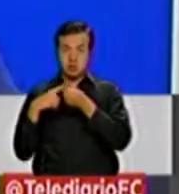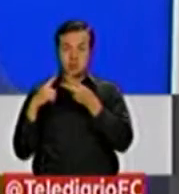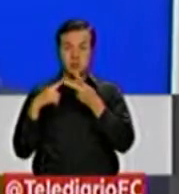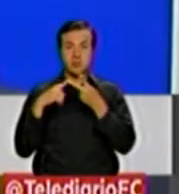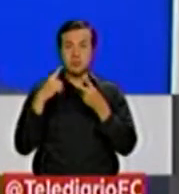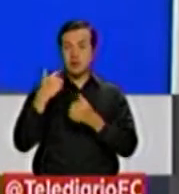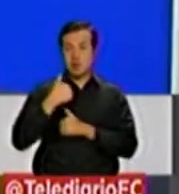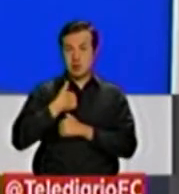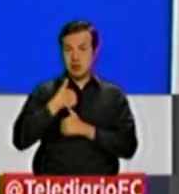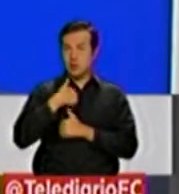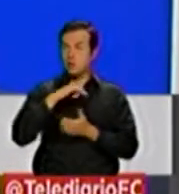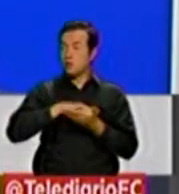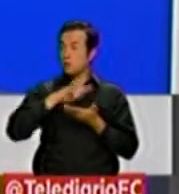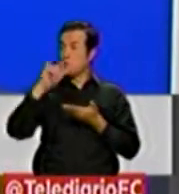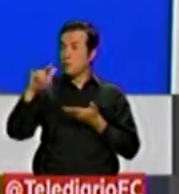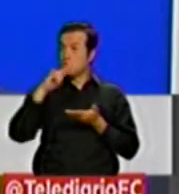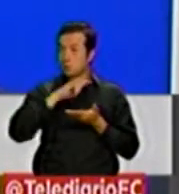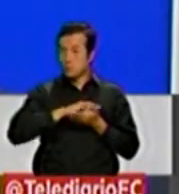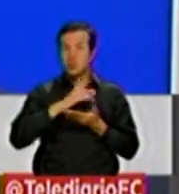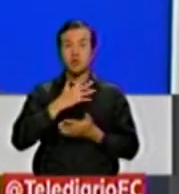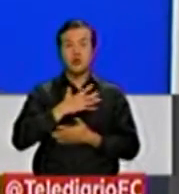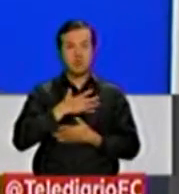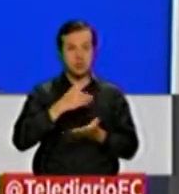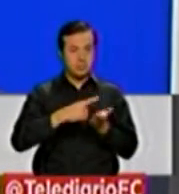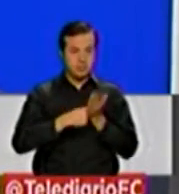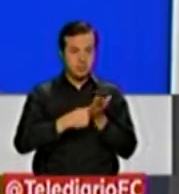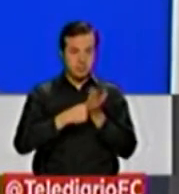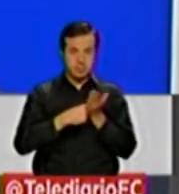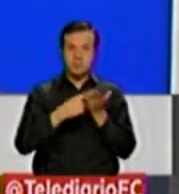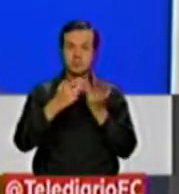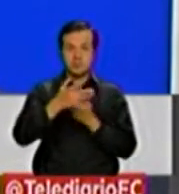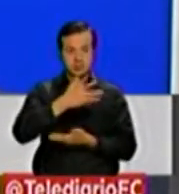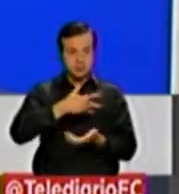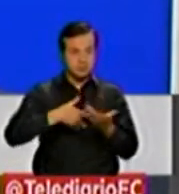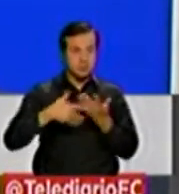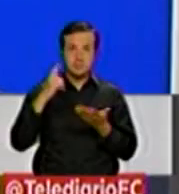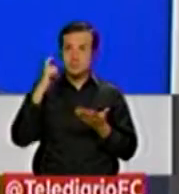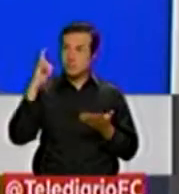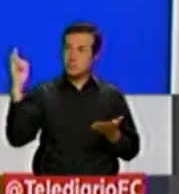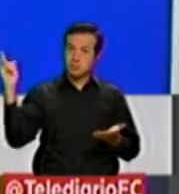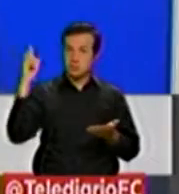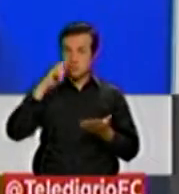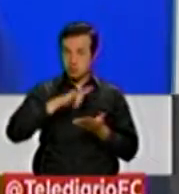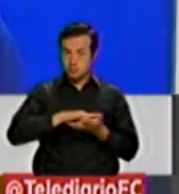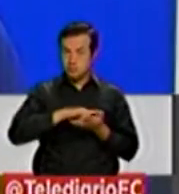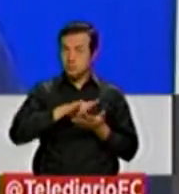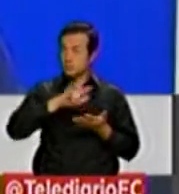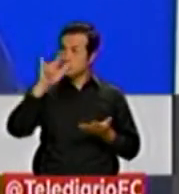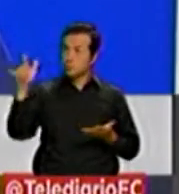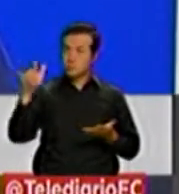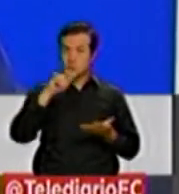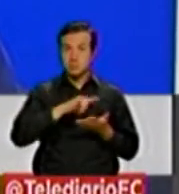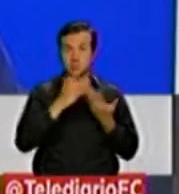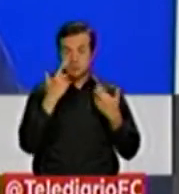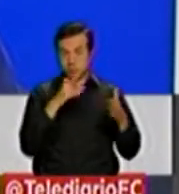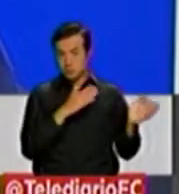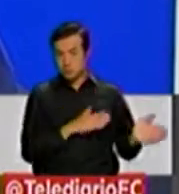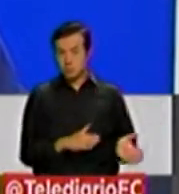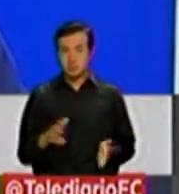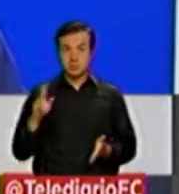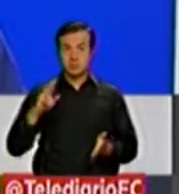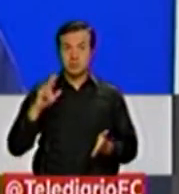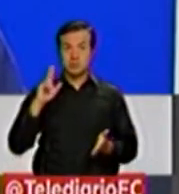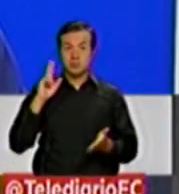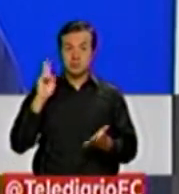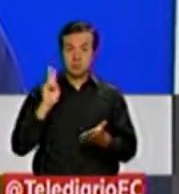conectividad con Canadá, hay una gran oportunidad. Yo me reuní con la Lufthansa, necesitamos un vuelo Frankfurt al Ecuador, y una vez implementado el pasaporte